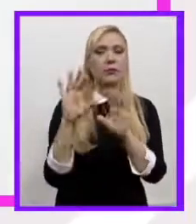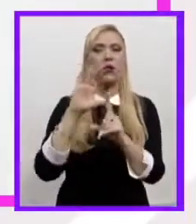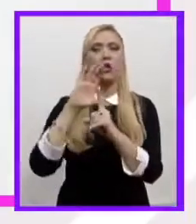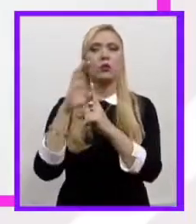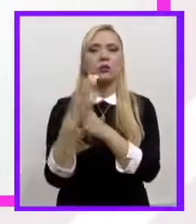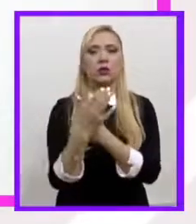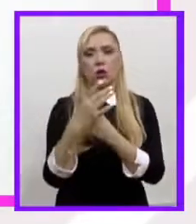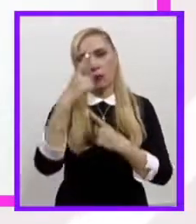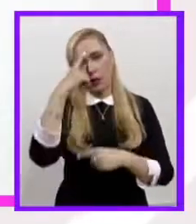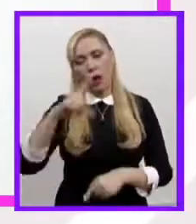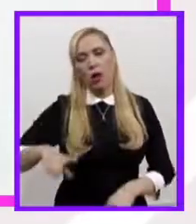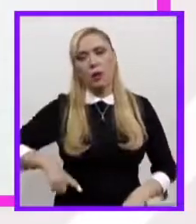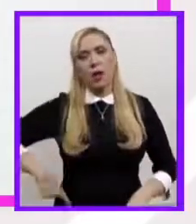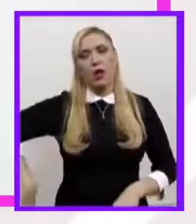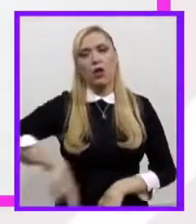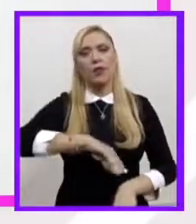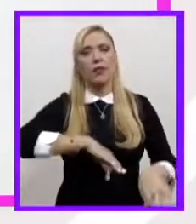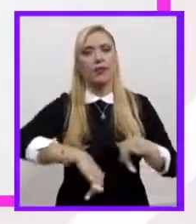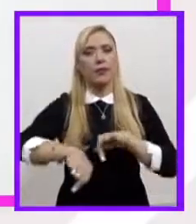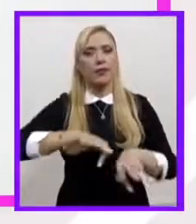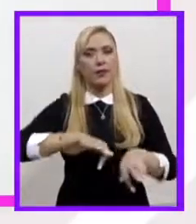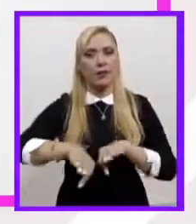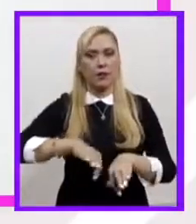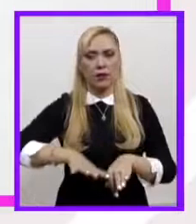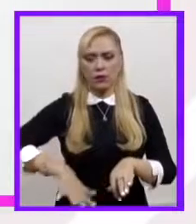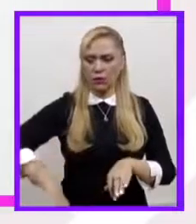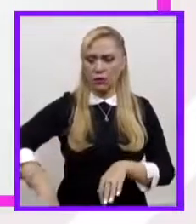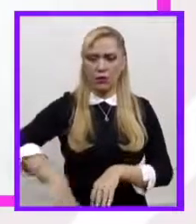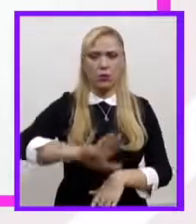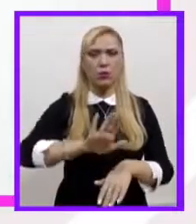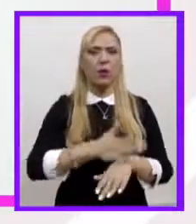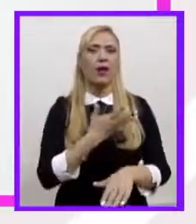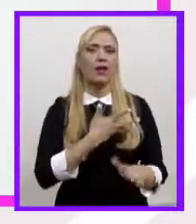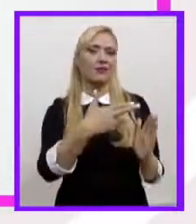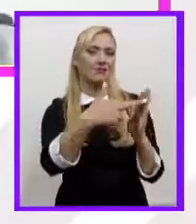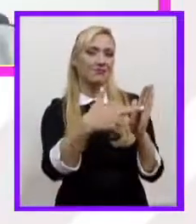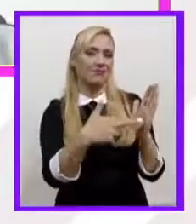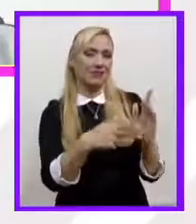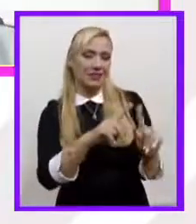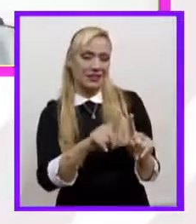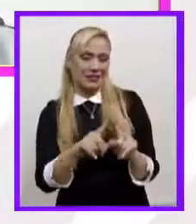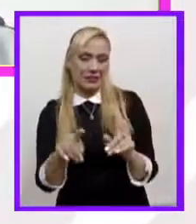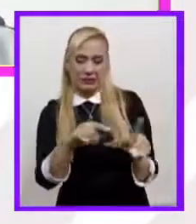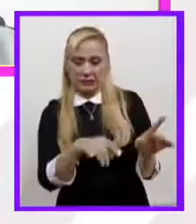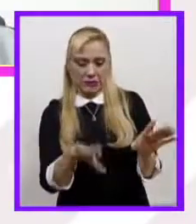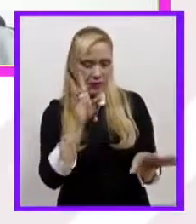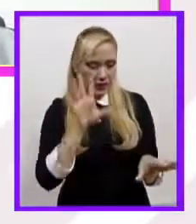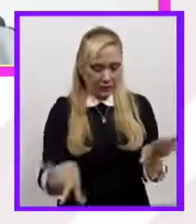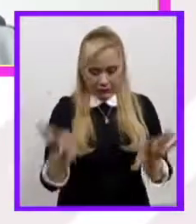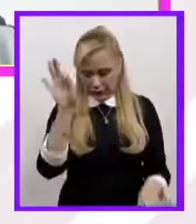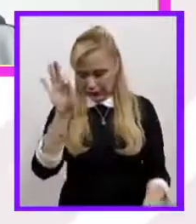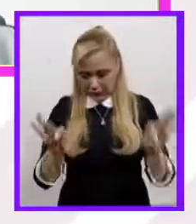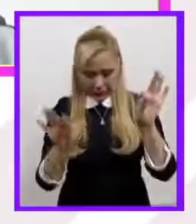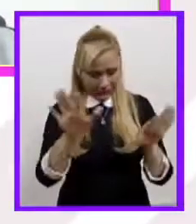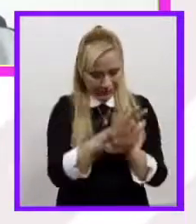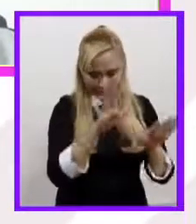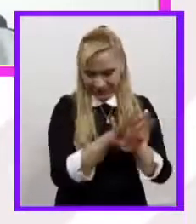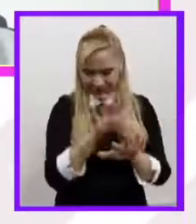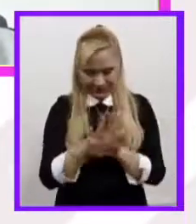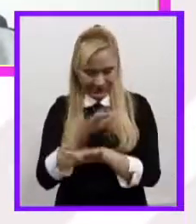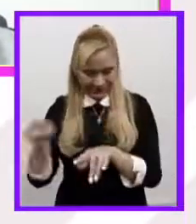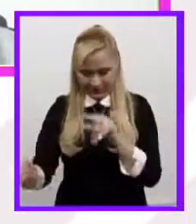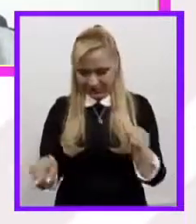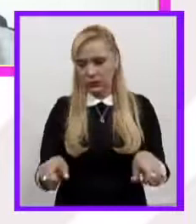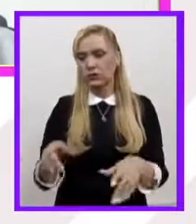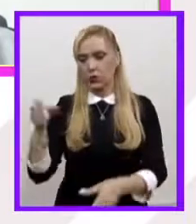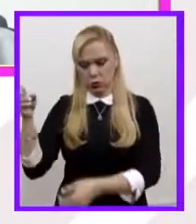de Administración Pública Local por toda la serie de marcos normativos que estamos buscando reformar, que no solo tienen que ver con